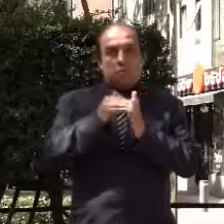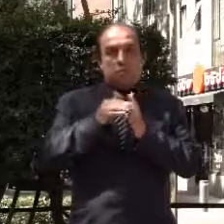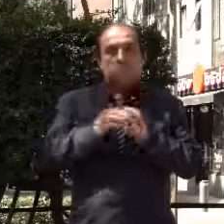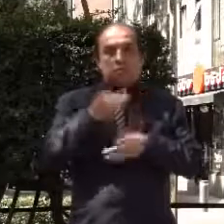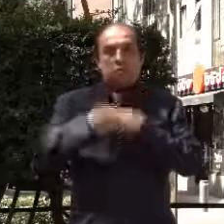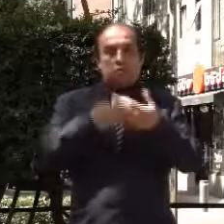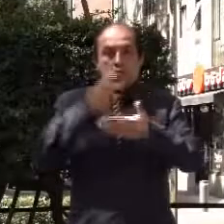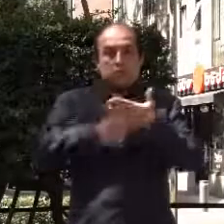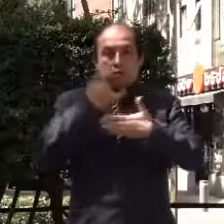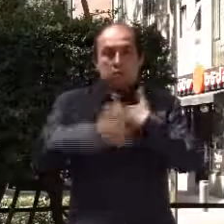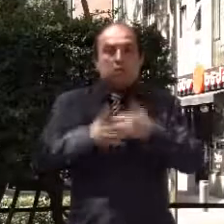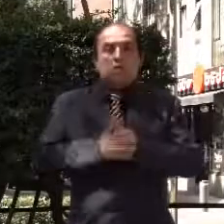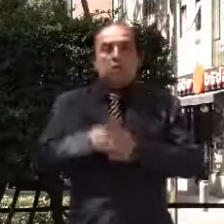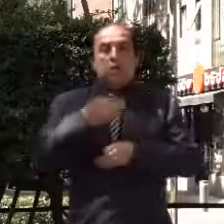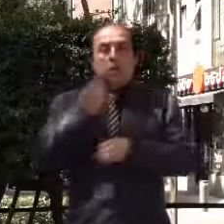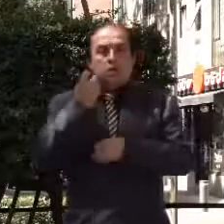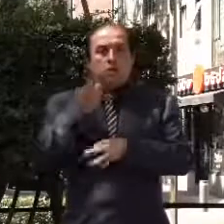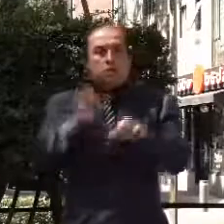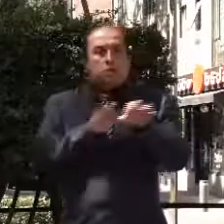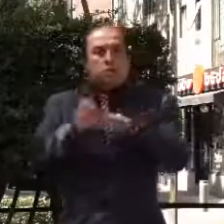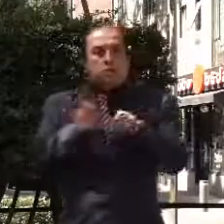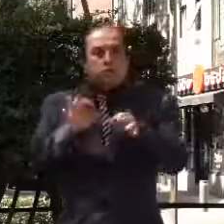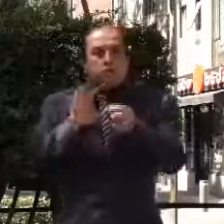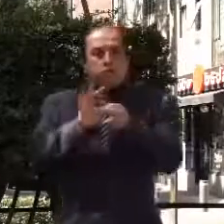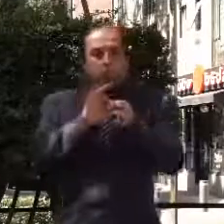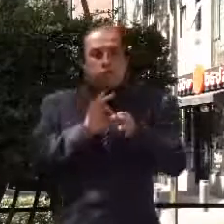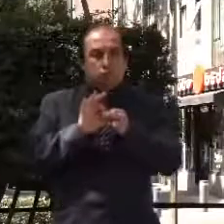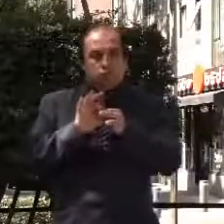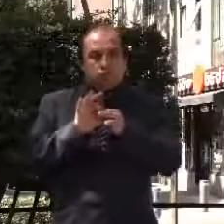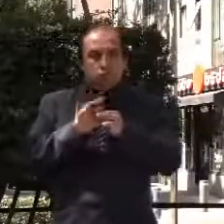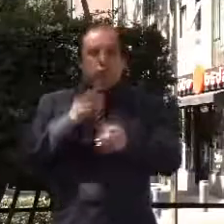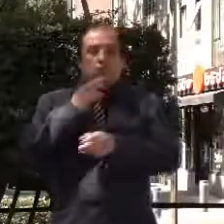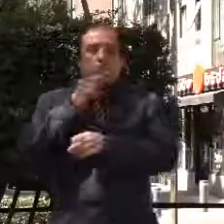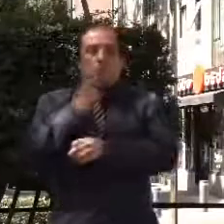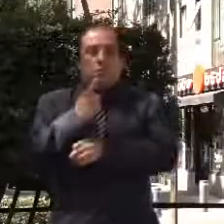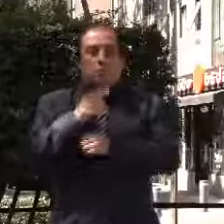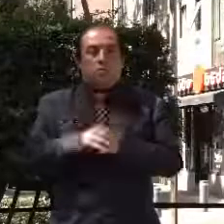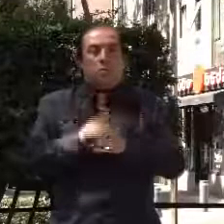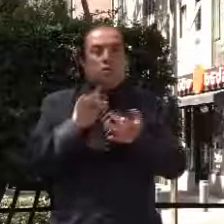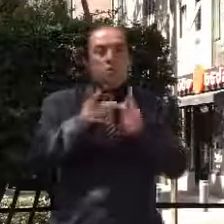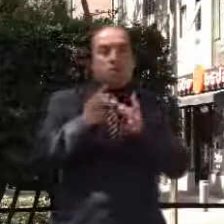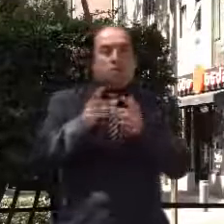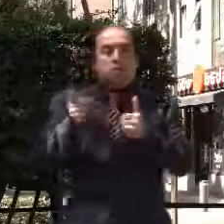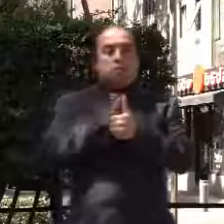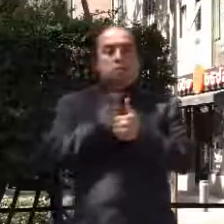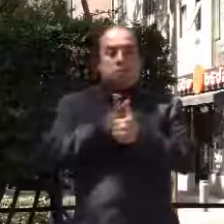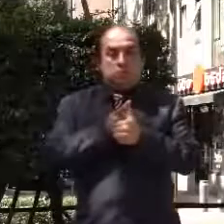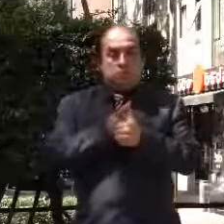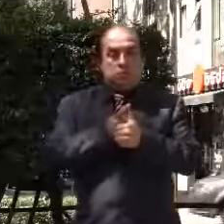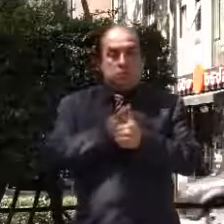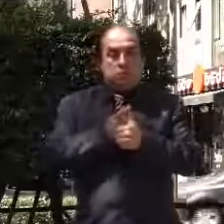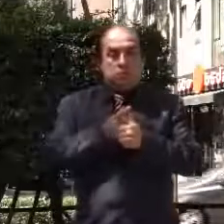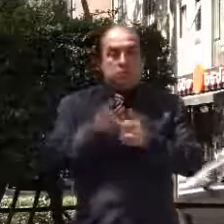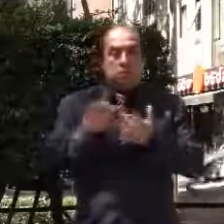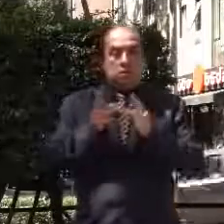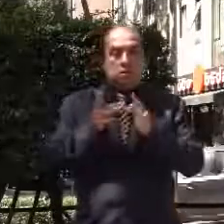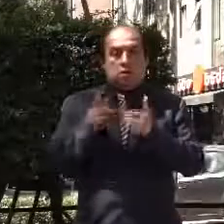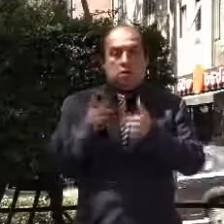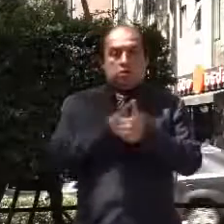otros trabajos están relacionados con la mejora de la red primaria. De la red